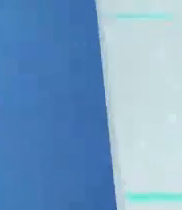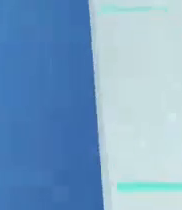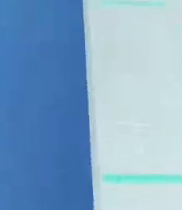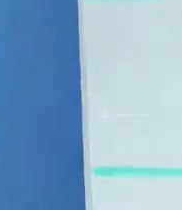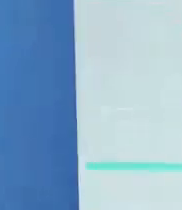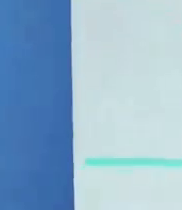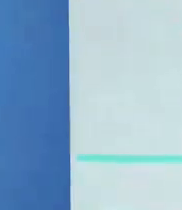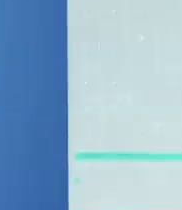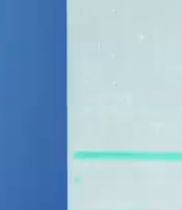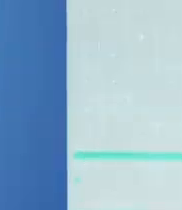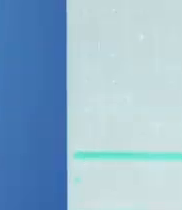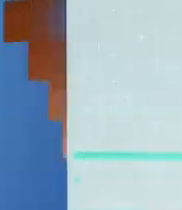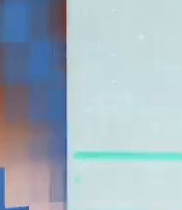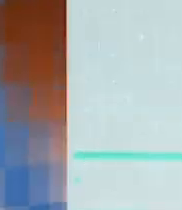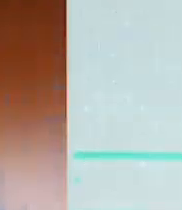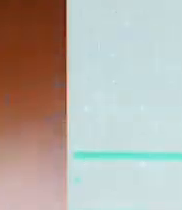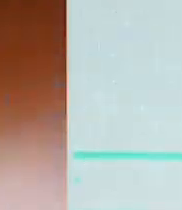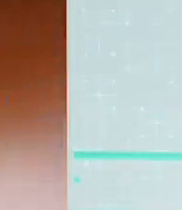Líder.